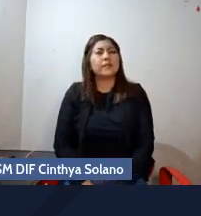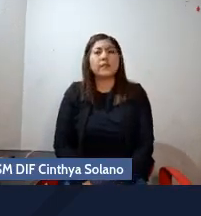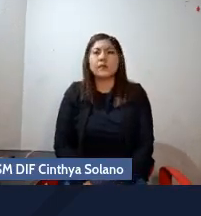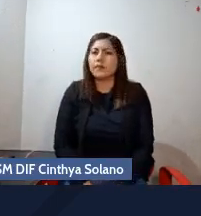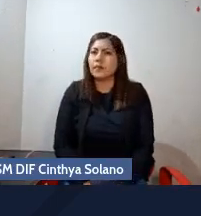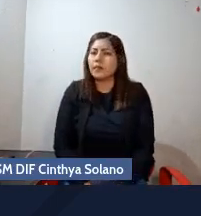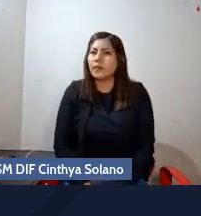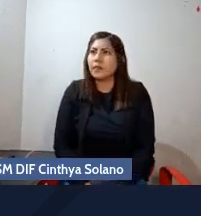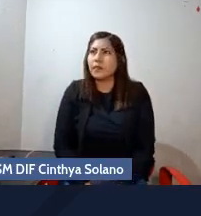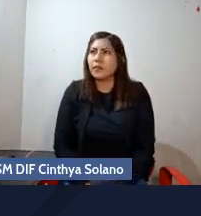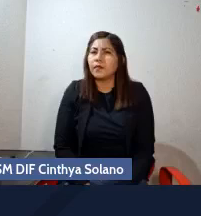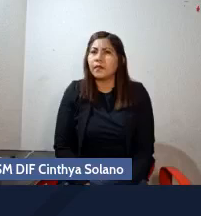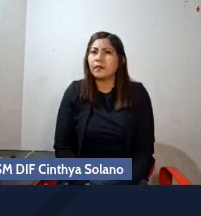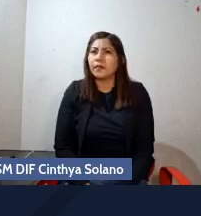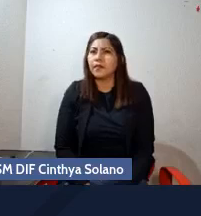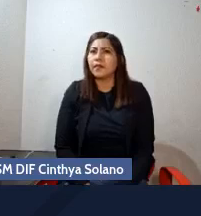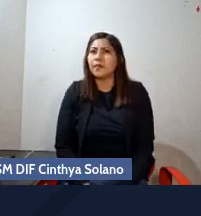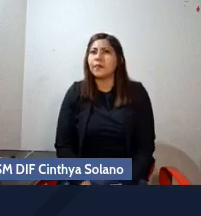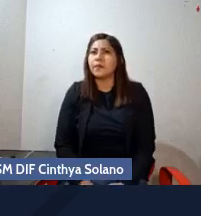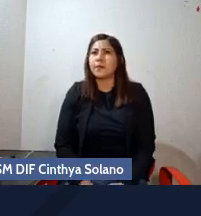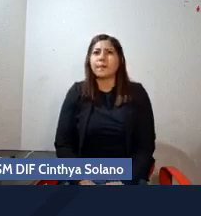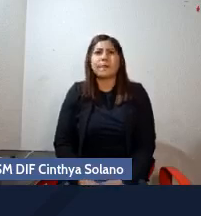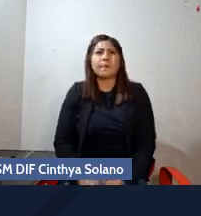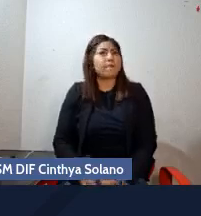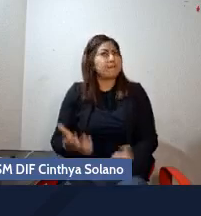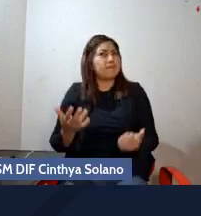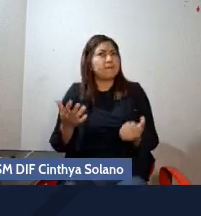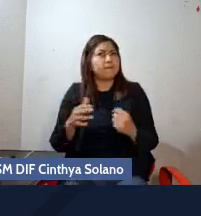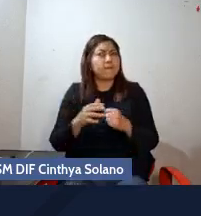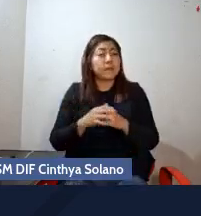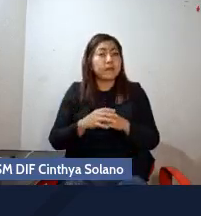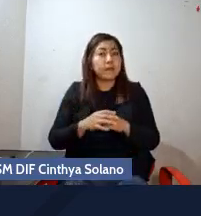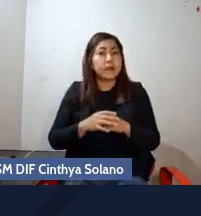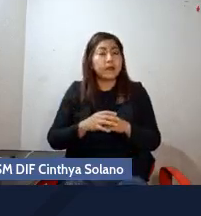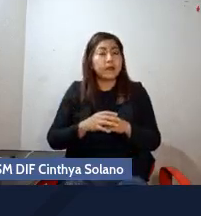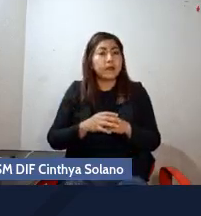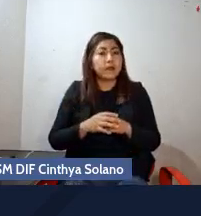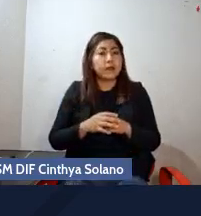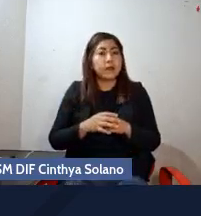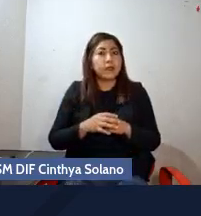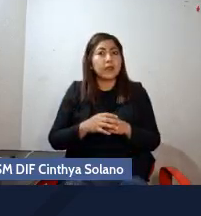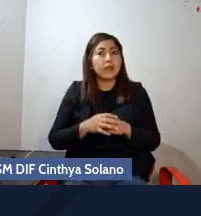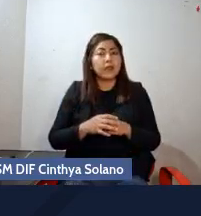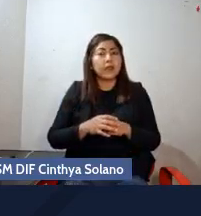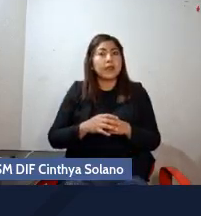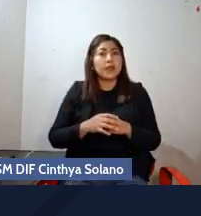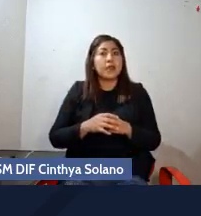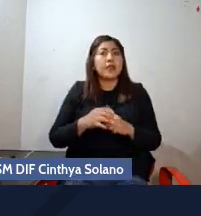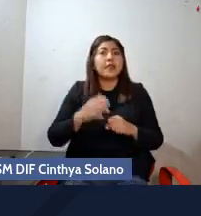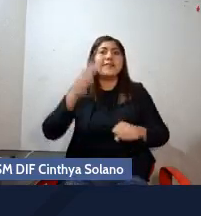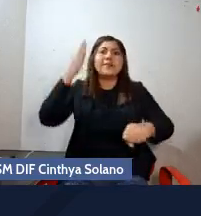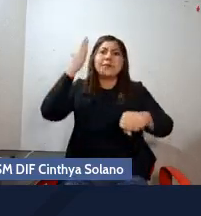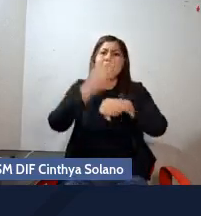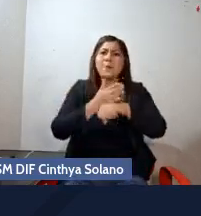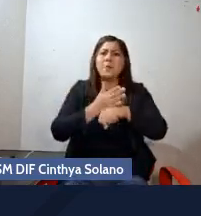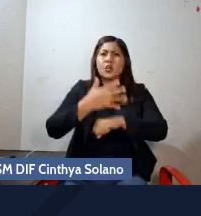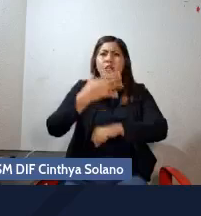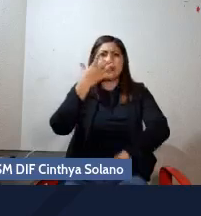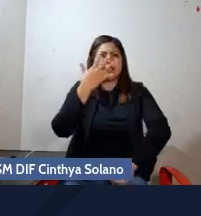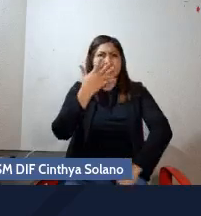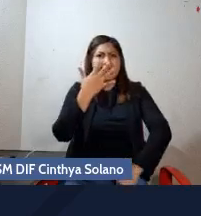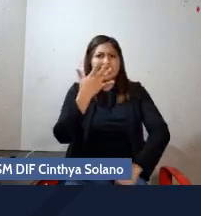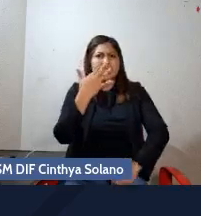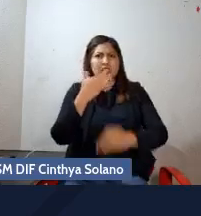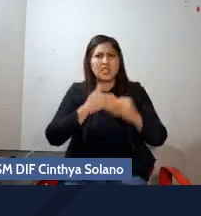sujeto activo a cualquier persona y nos dice que se impondrán de 50 a 100 días multa